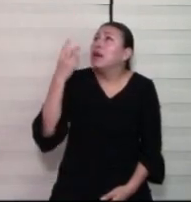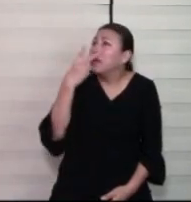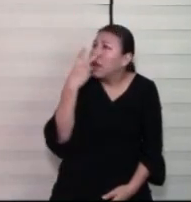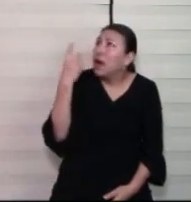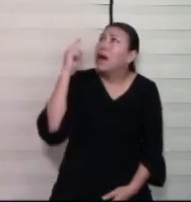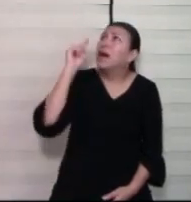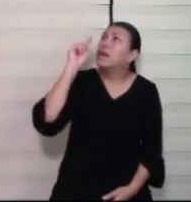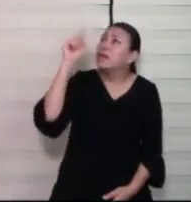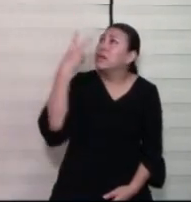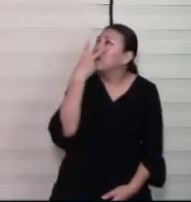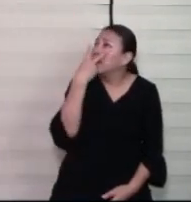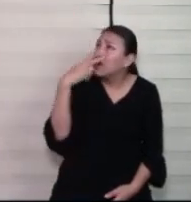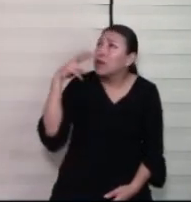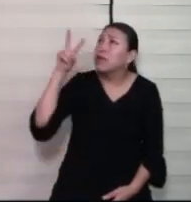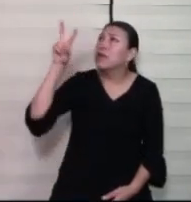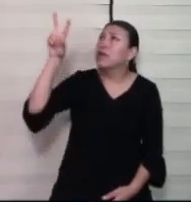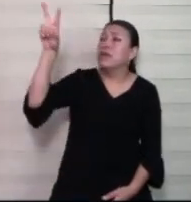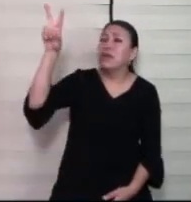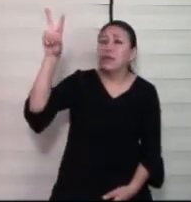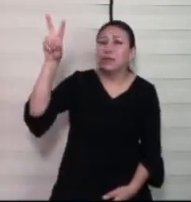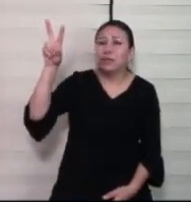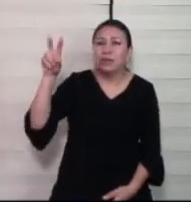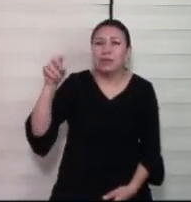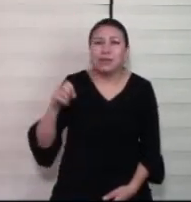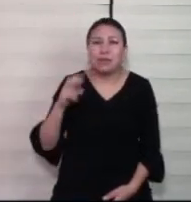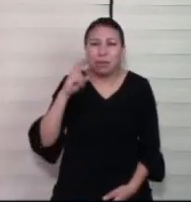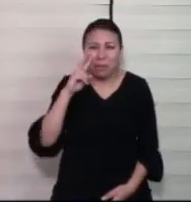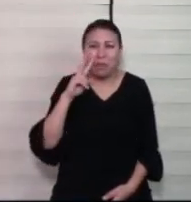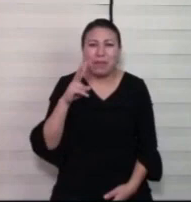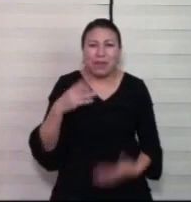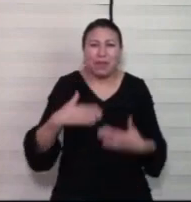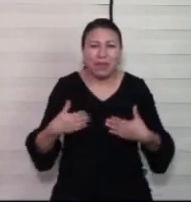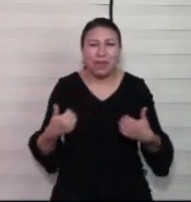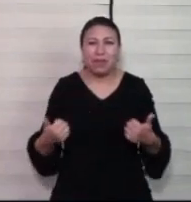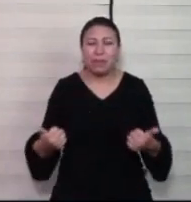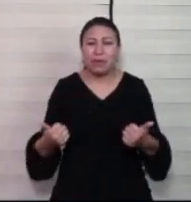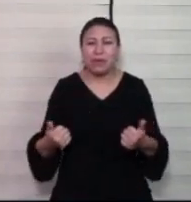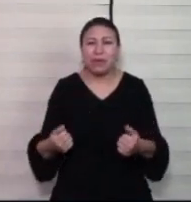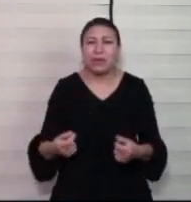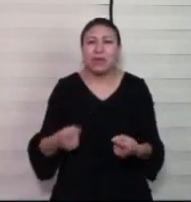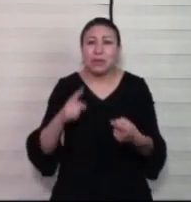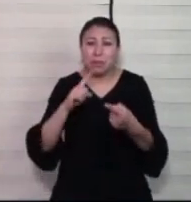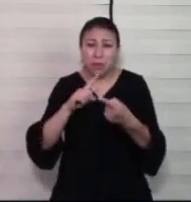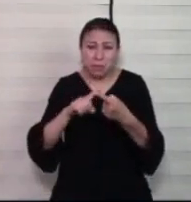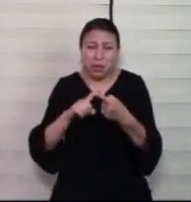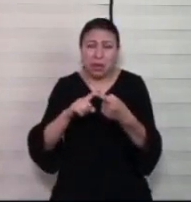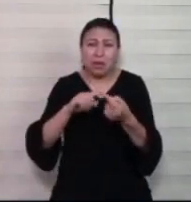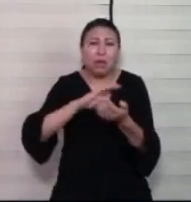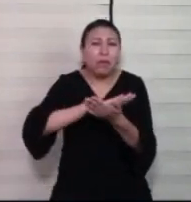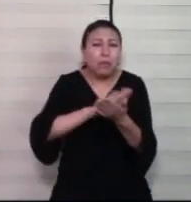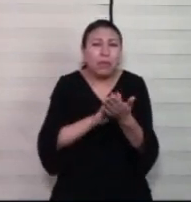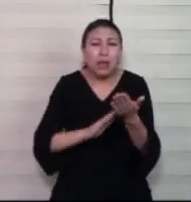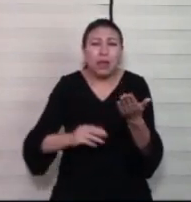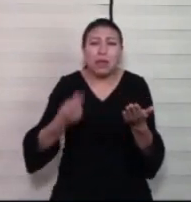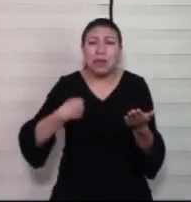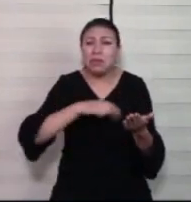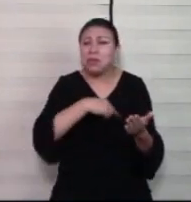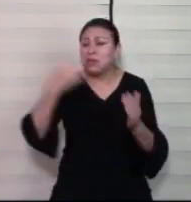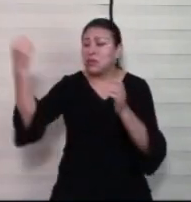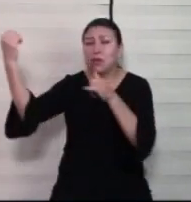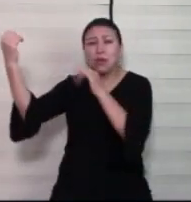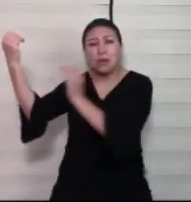nuestros ojos. ¿Se da cuenta en la secuencia? La primera parte es de humildad. En nosotros no hay